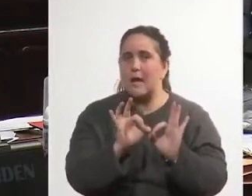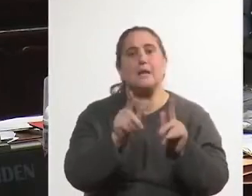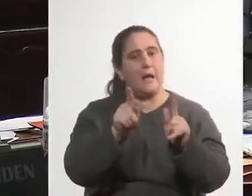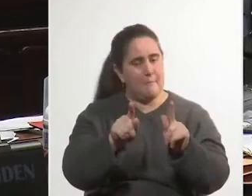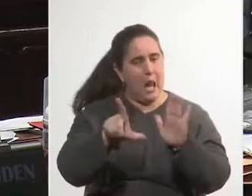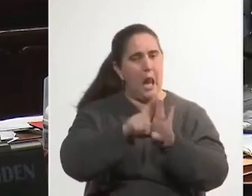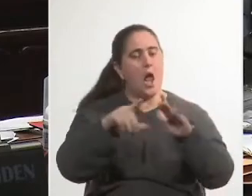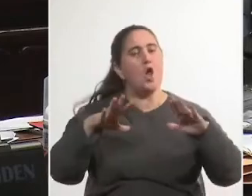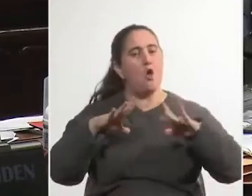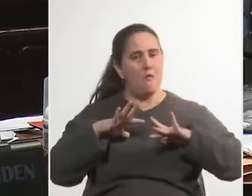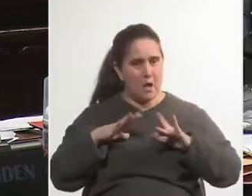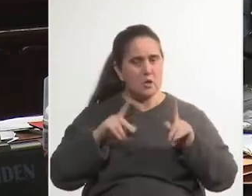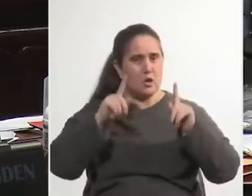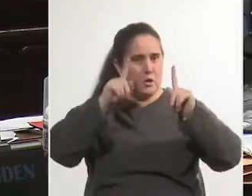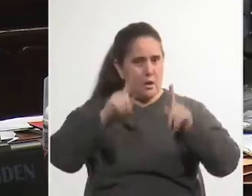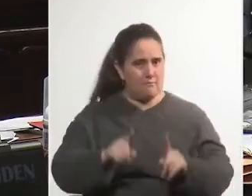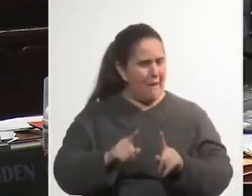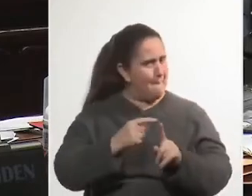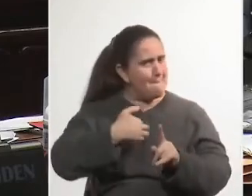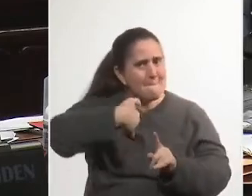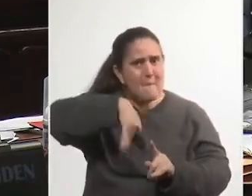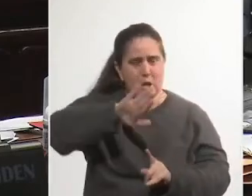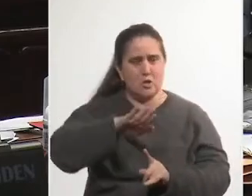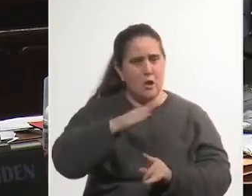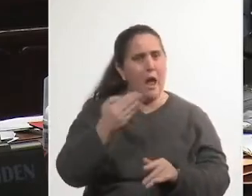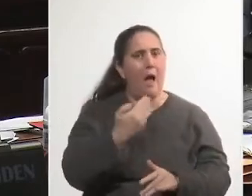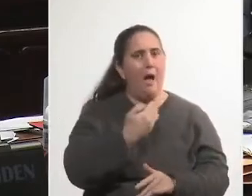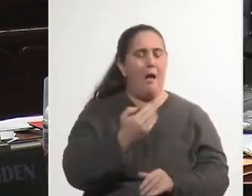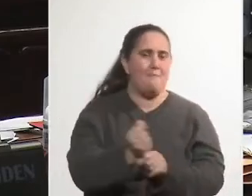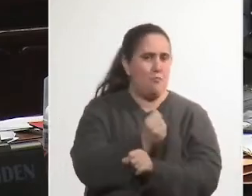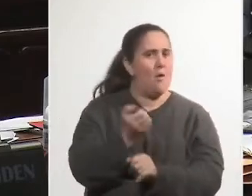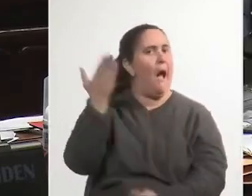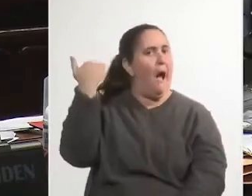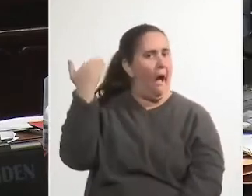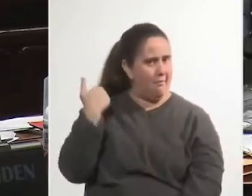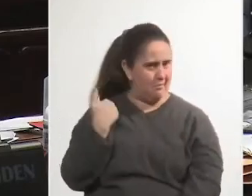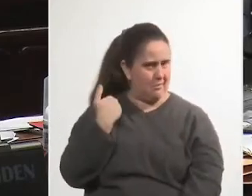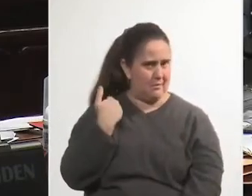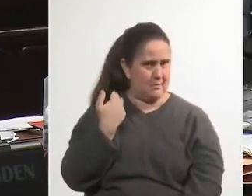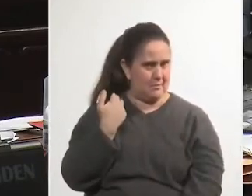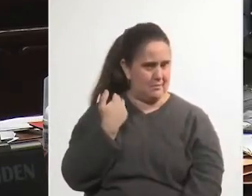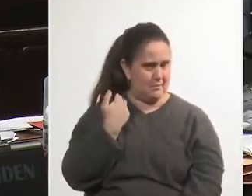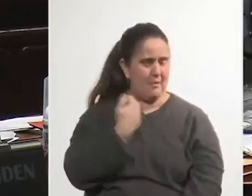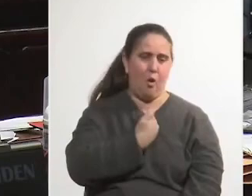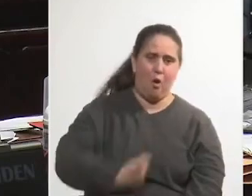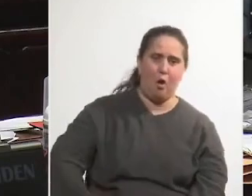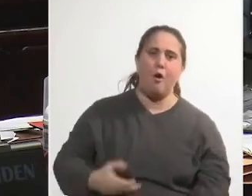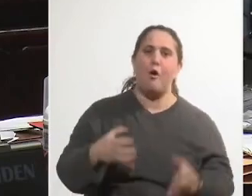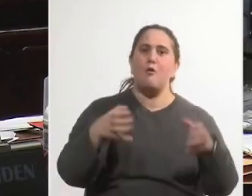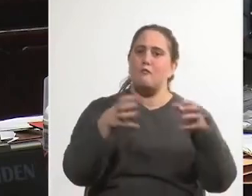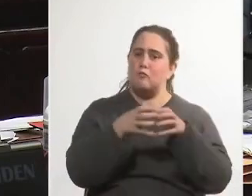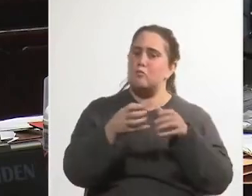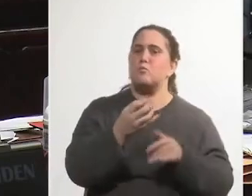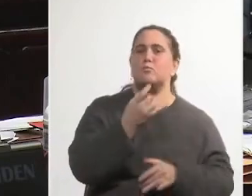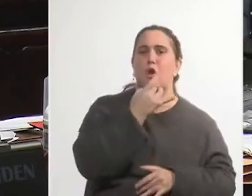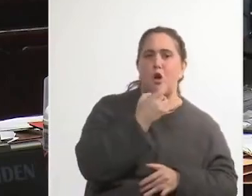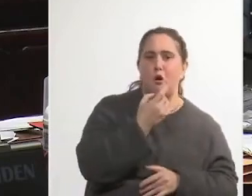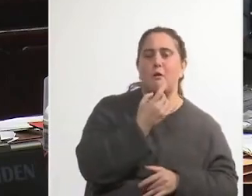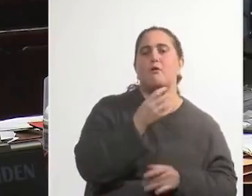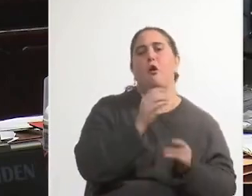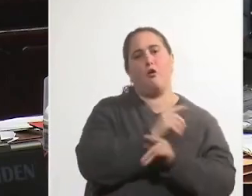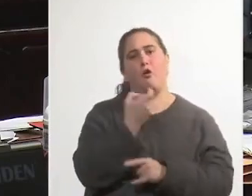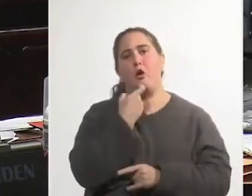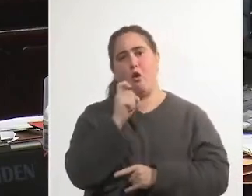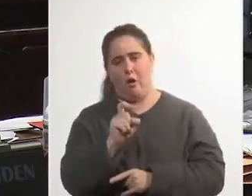que el grueso de esa legislación fue aprobada durante los gobiernos de los partidos tradicionales. Esa es una realidad, a